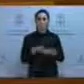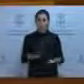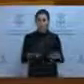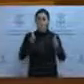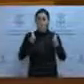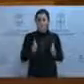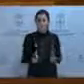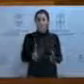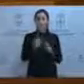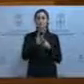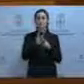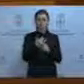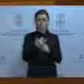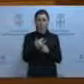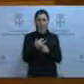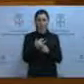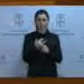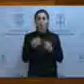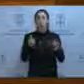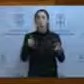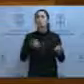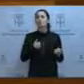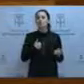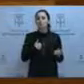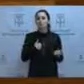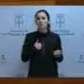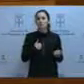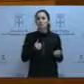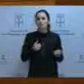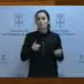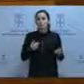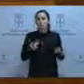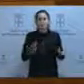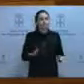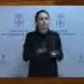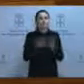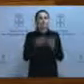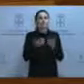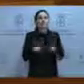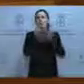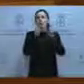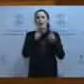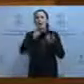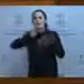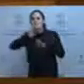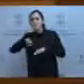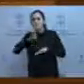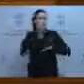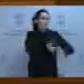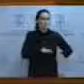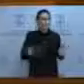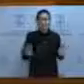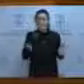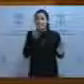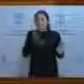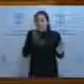esta situación, y yo les llamaría, con independencia de la adscripción ideológica, si ello es